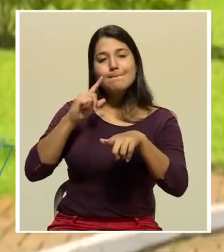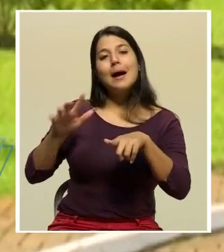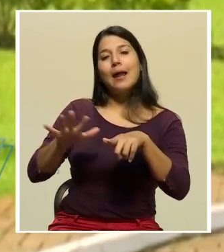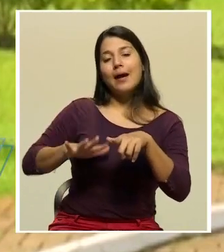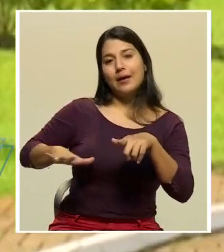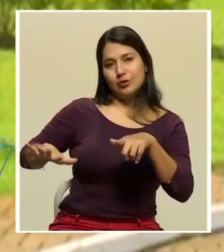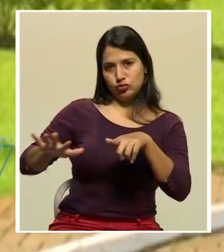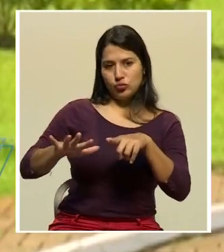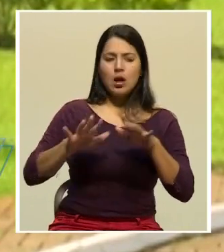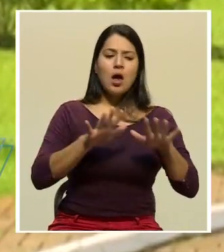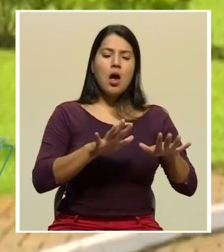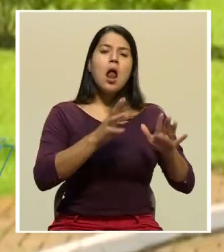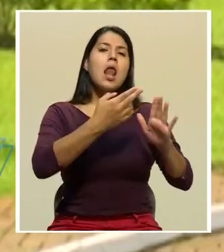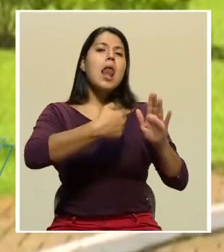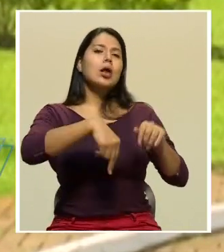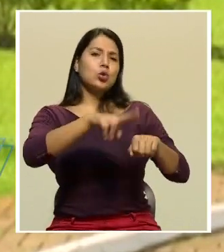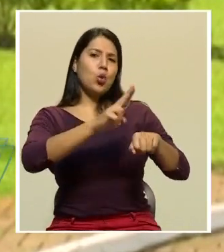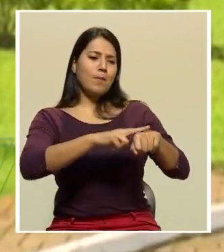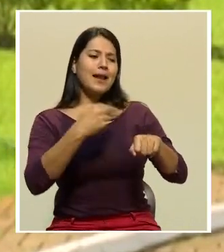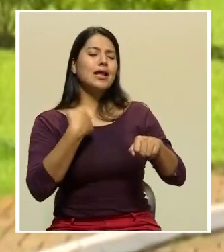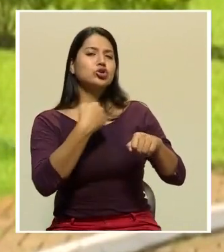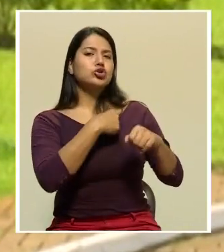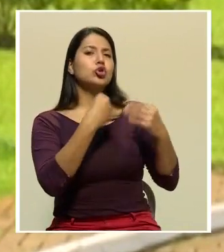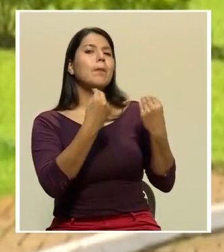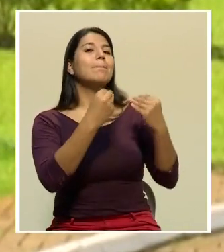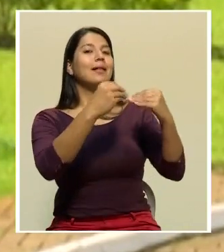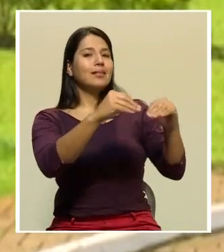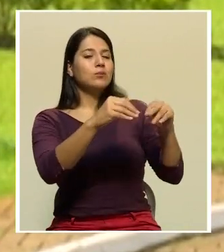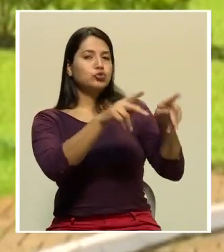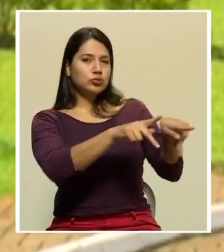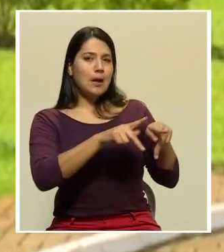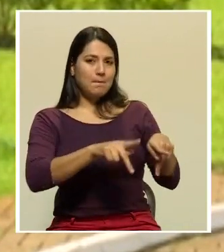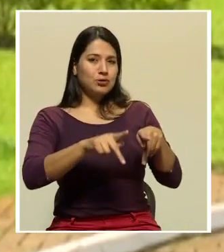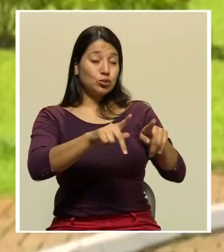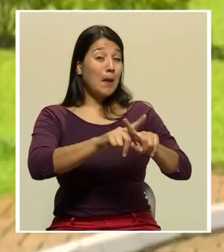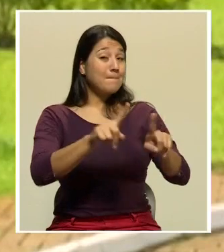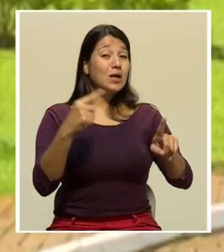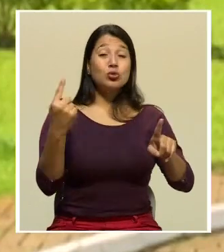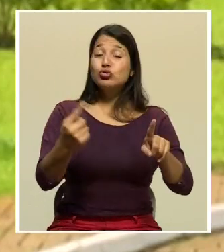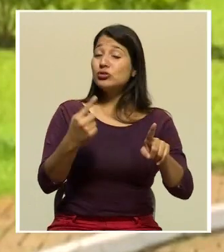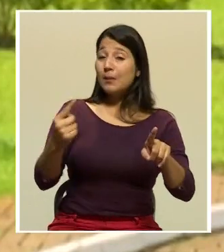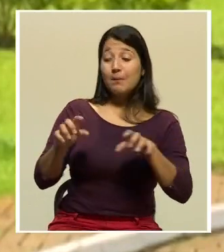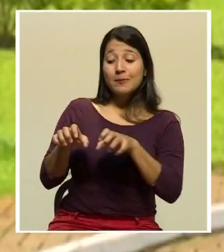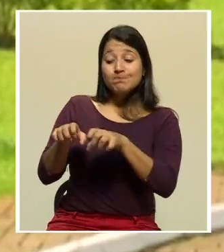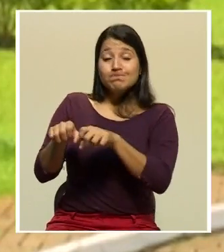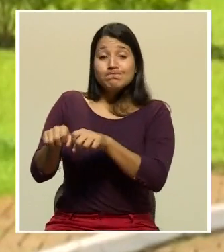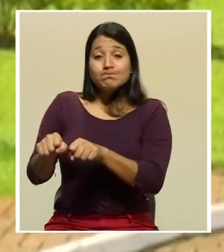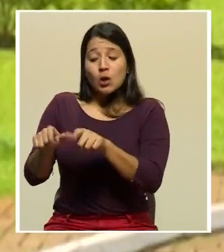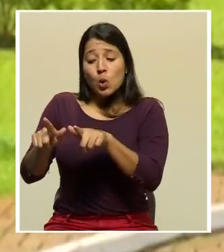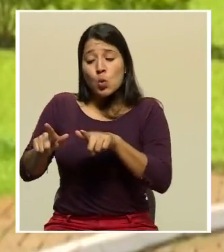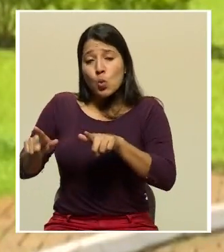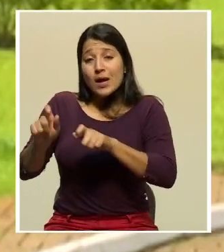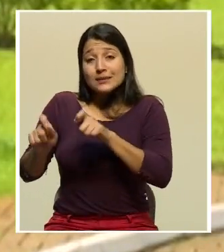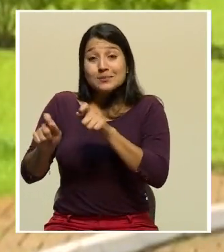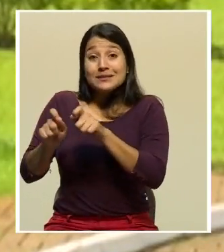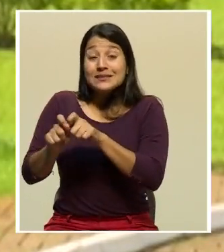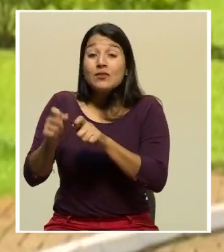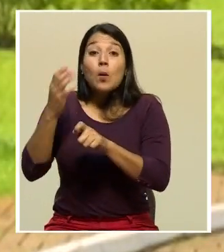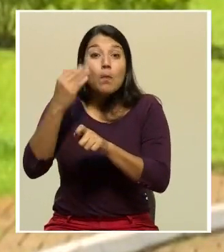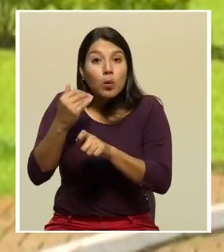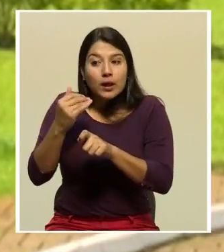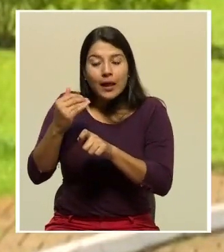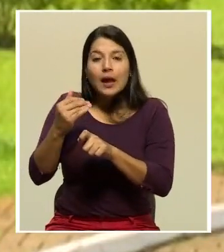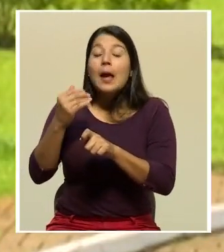parte normal, que es la que le vendemos al público, pero siempre damos un sector exclusivo. Uno nunca sabe cuándo va a existir una emergencia de estas. Entonces